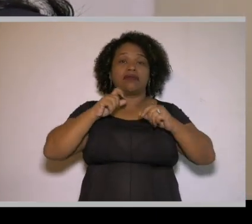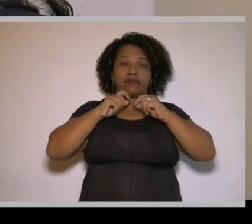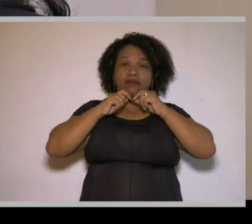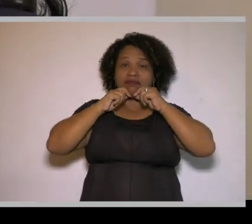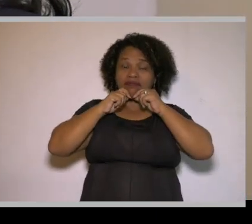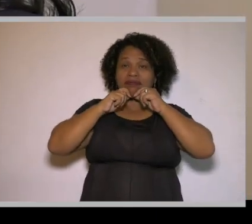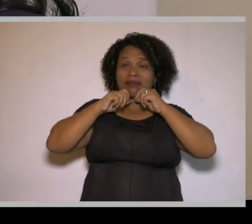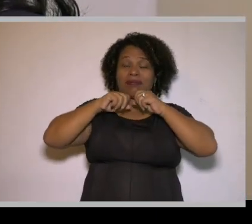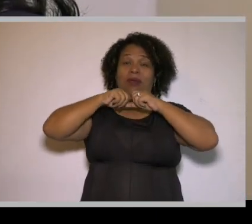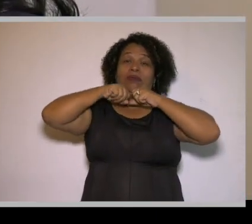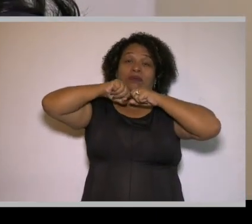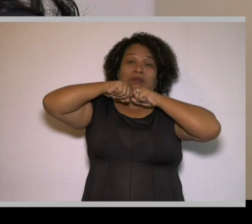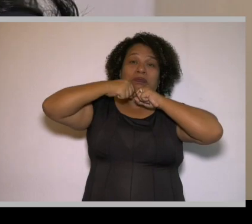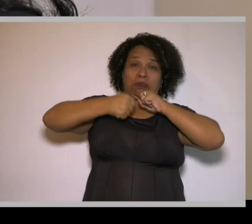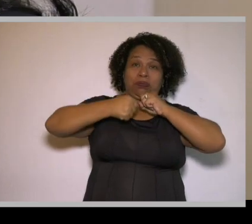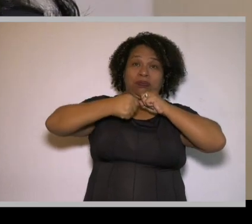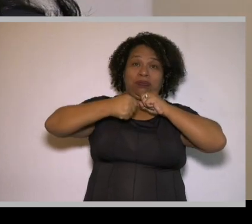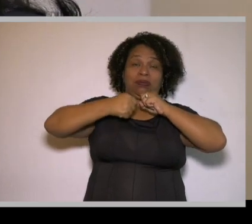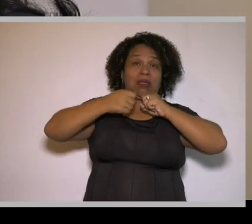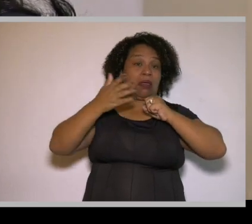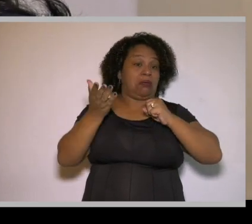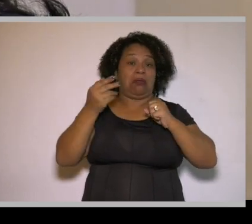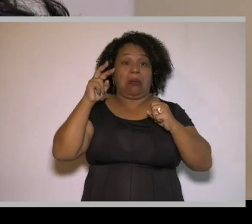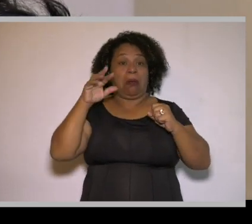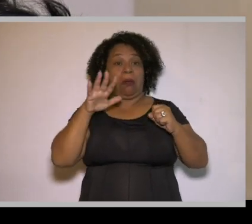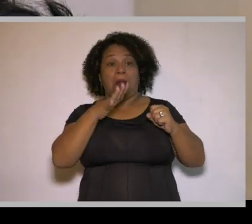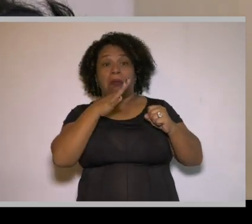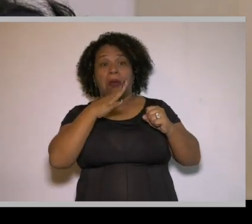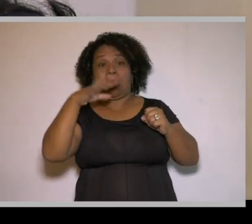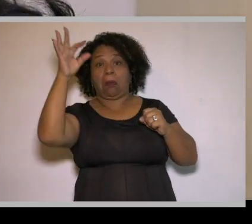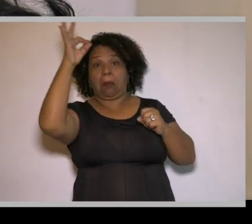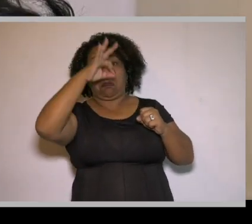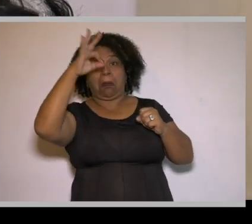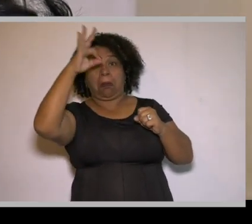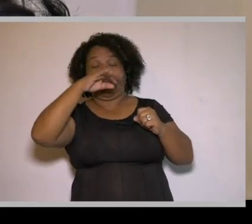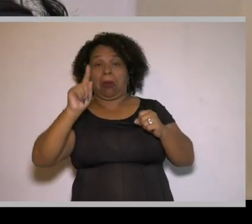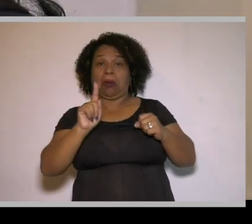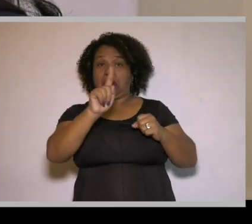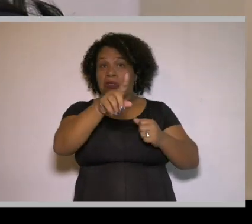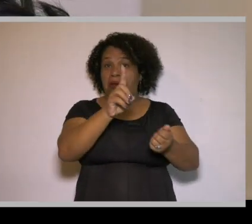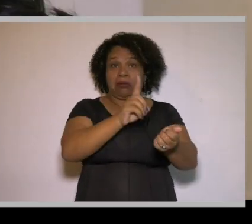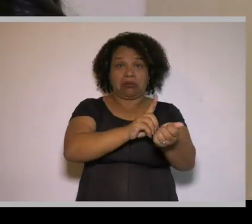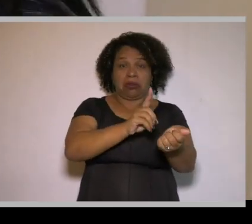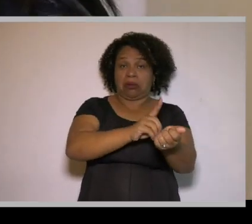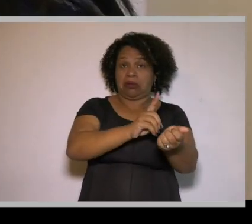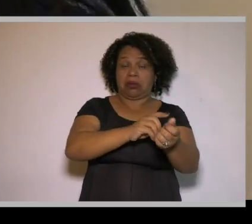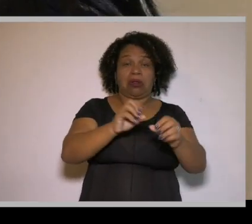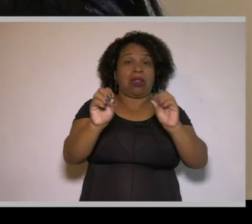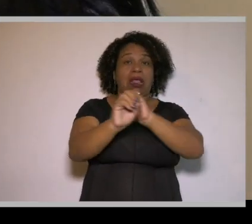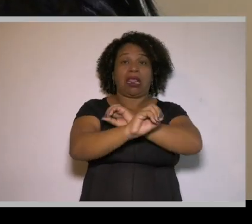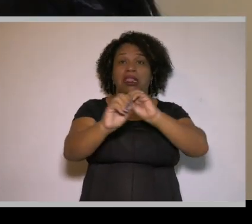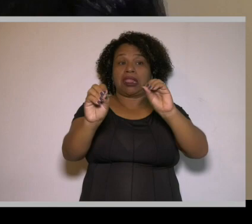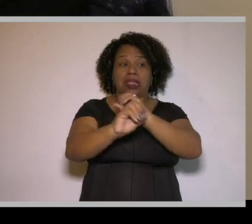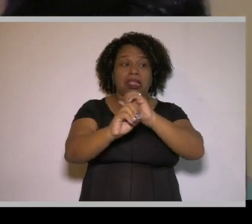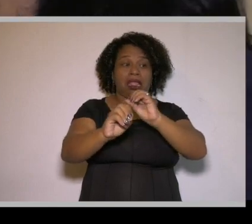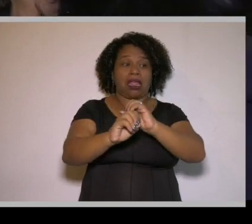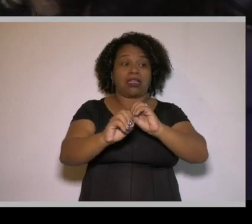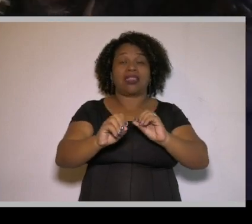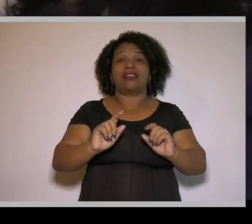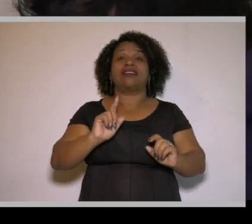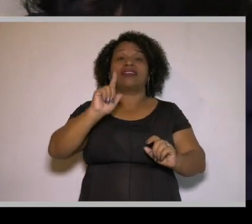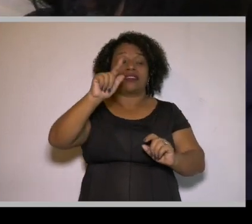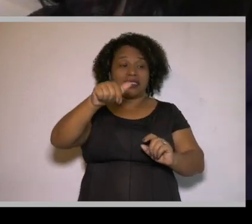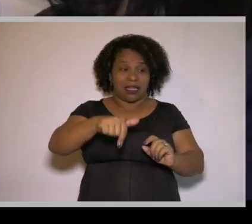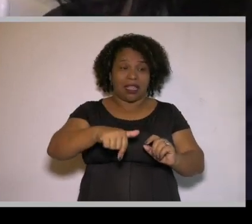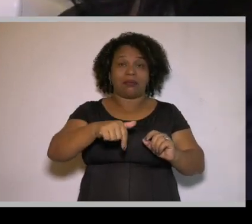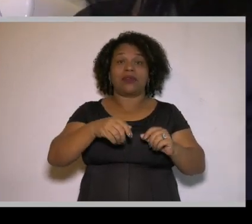forma anatómica de la mandíbula, ya que usted pues comenta de cóndilo, el mentón, ¿cómo le podríamos enseñar aquí